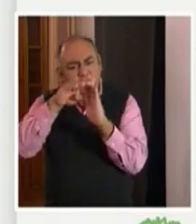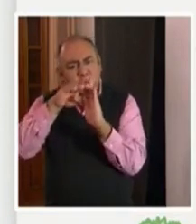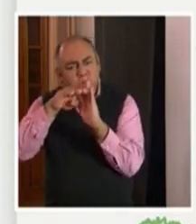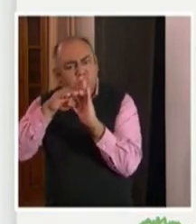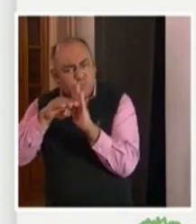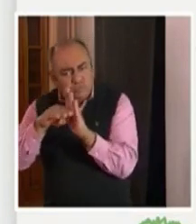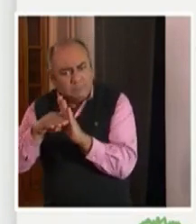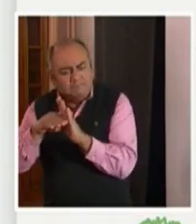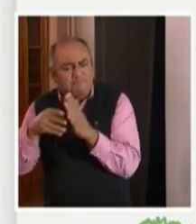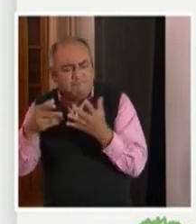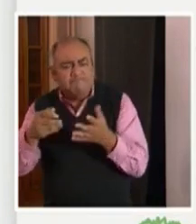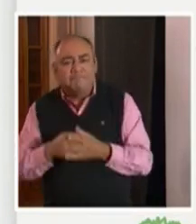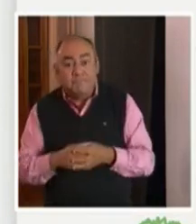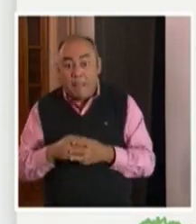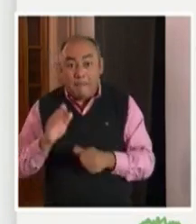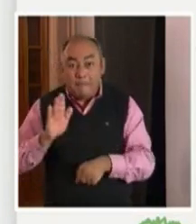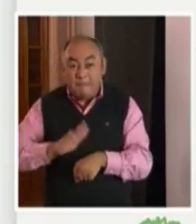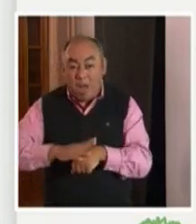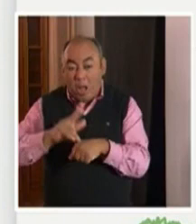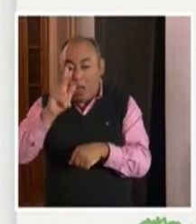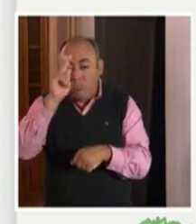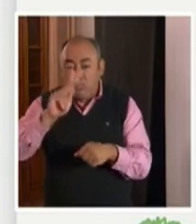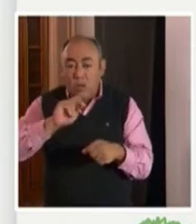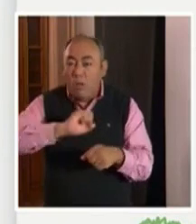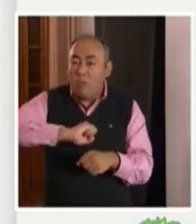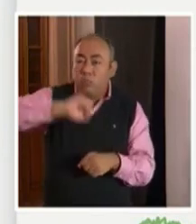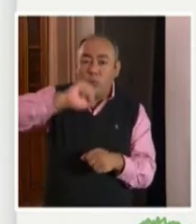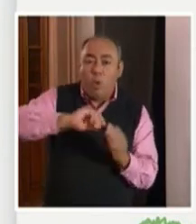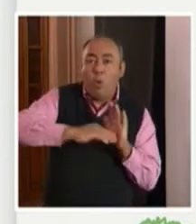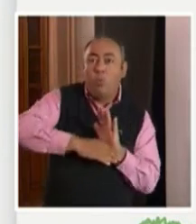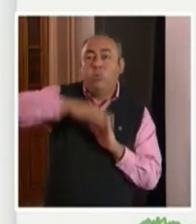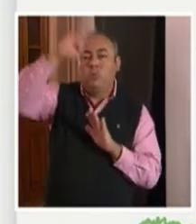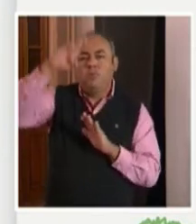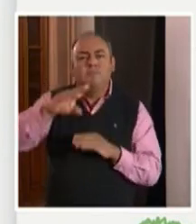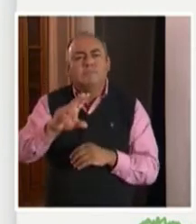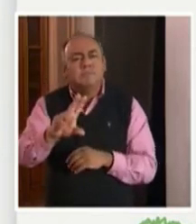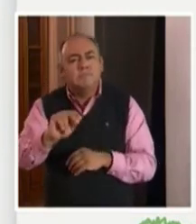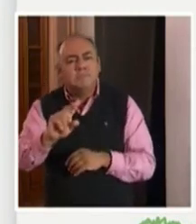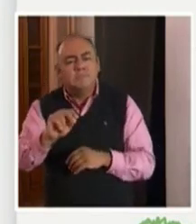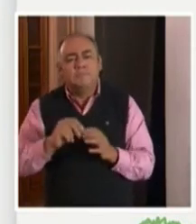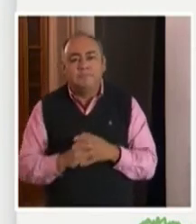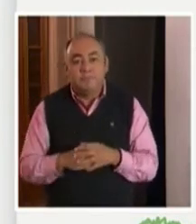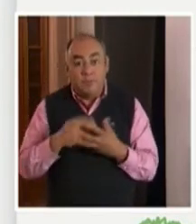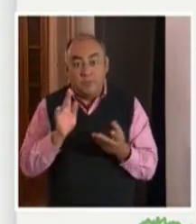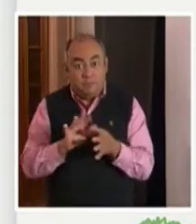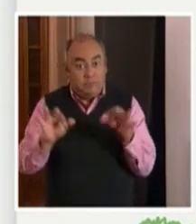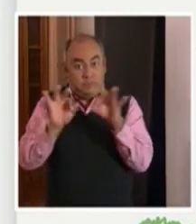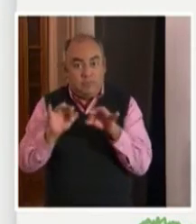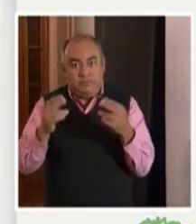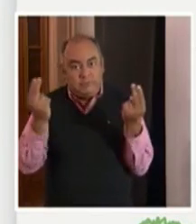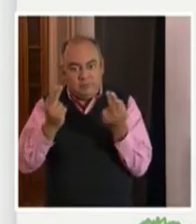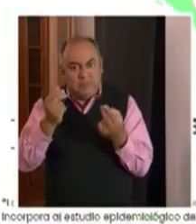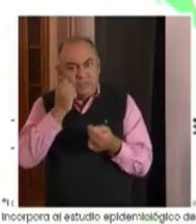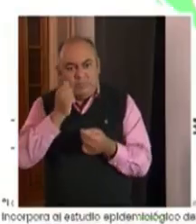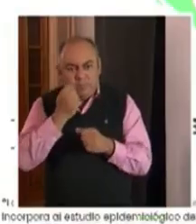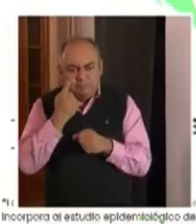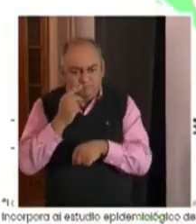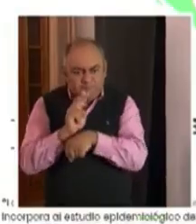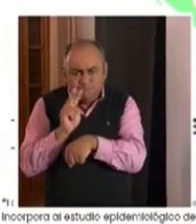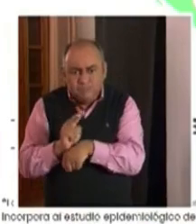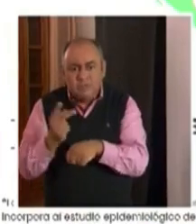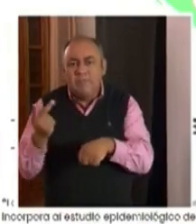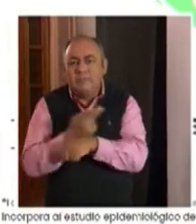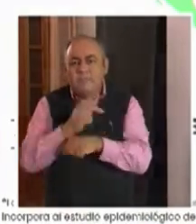en las estadísticas y la aparición de otras variantes coloquialmente conocidas como Centauro y perro del